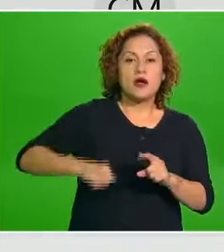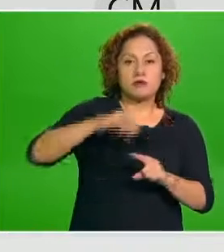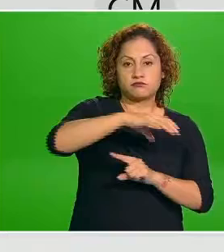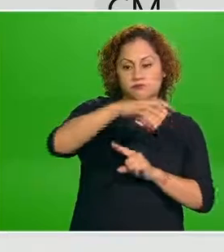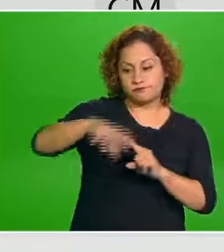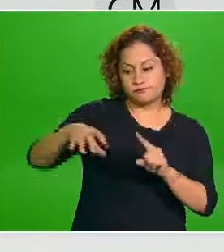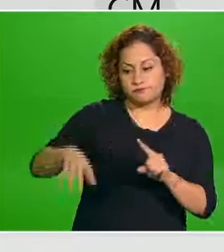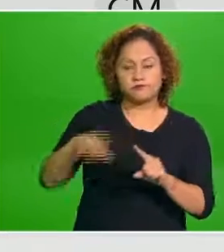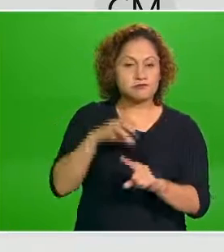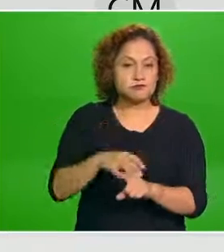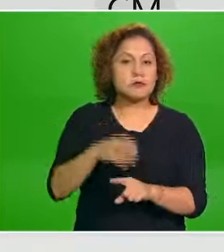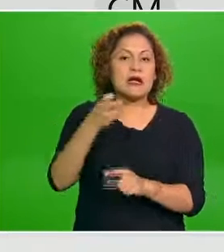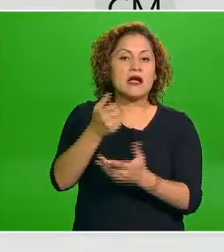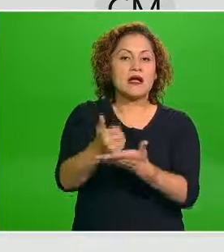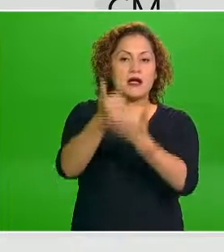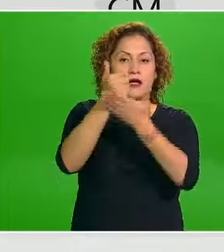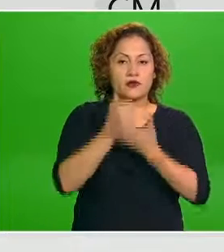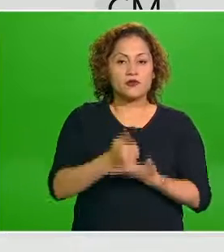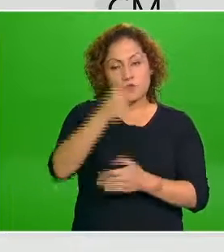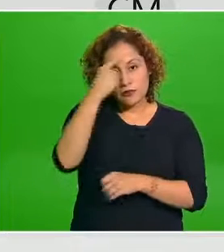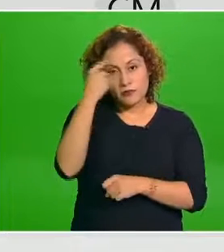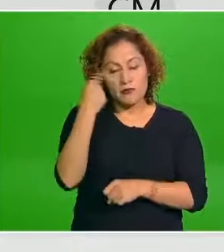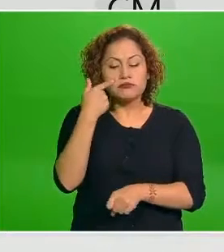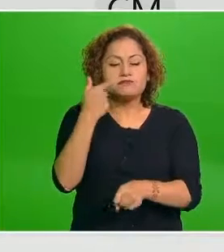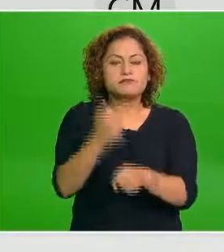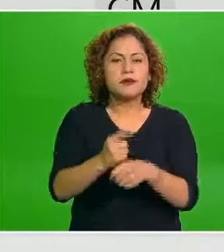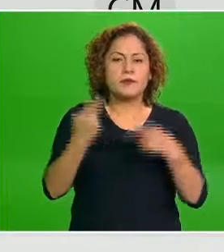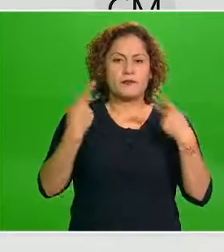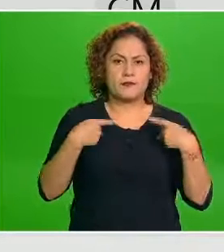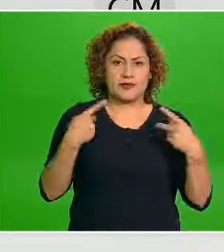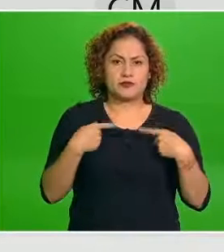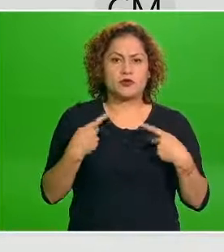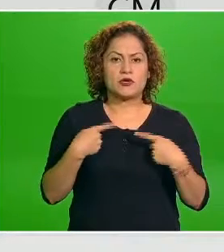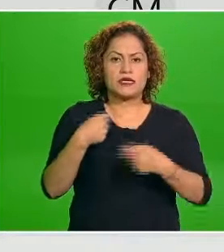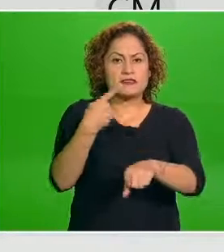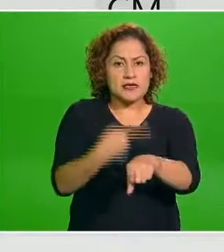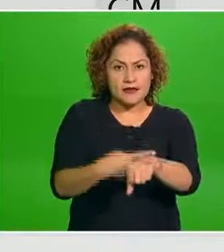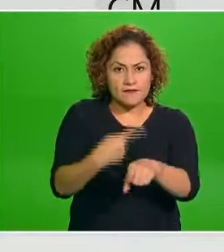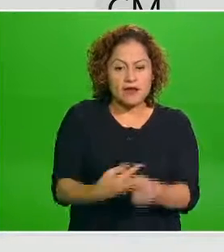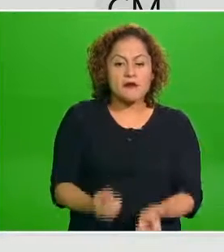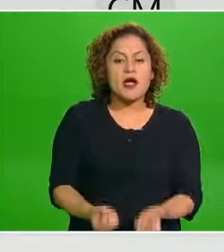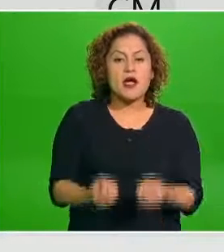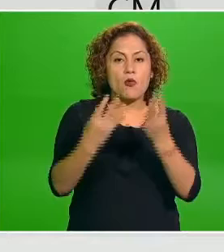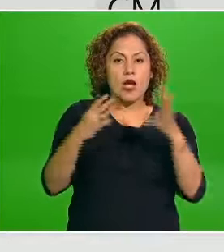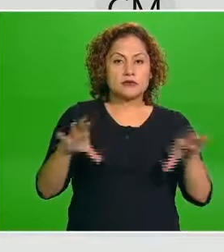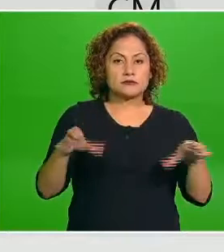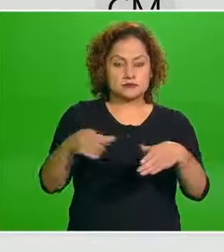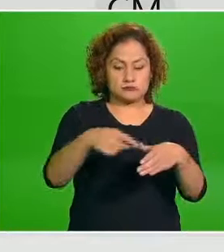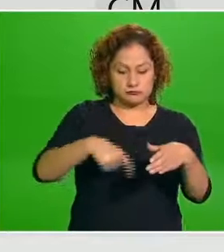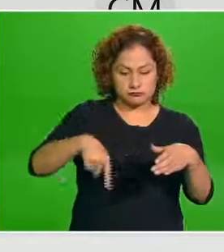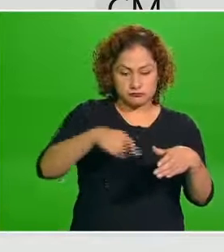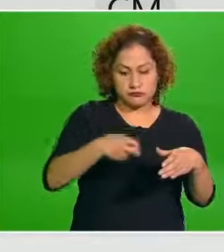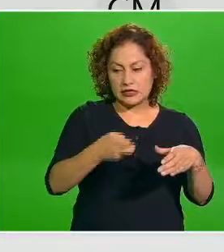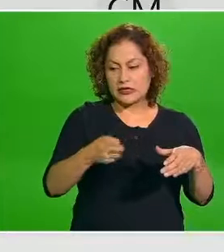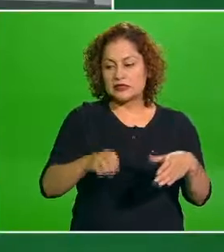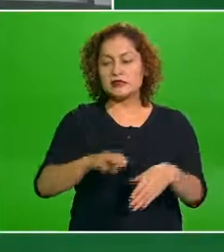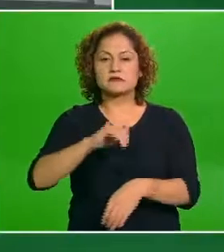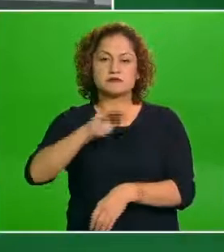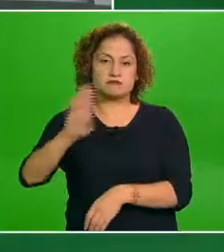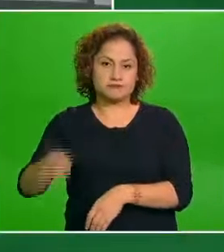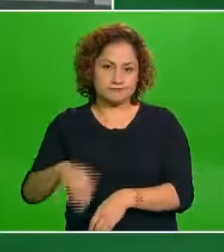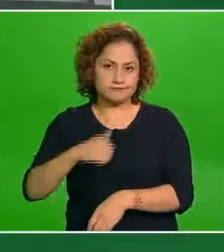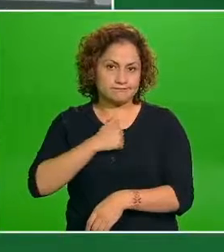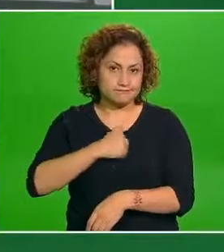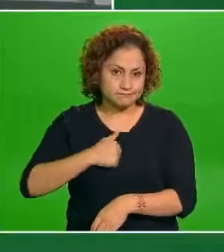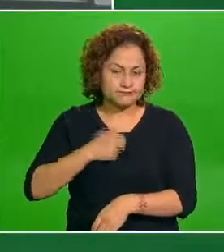identificar pues cuántas personas están enfermando y cuántas de ellas desafortunadamente fallecen. Entre más